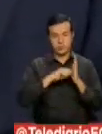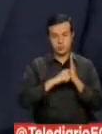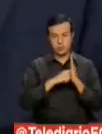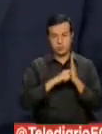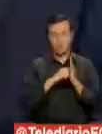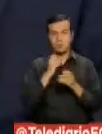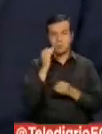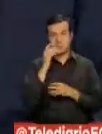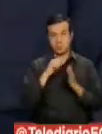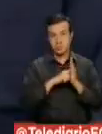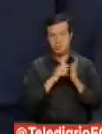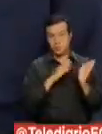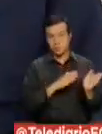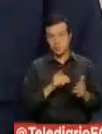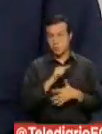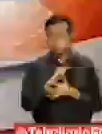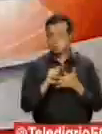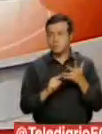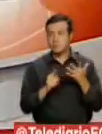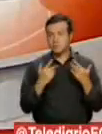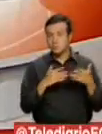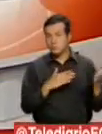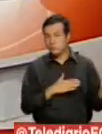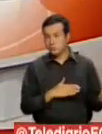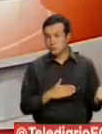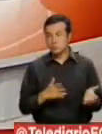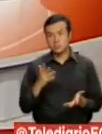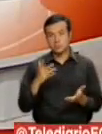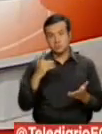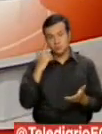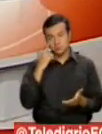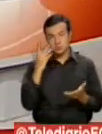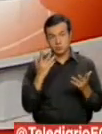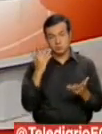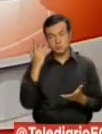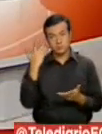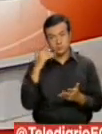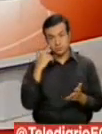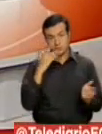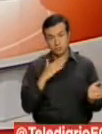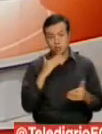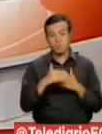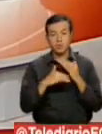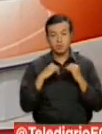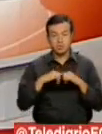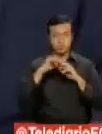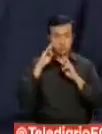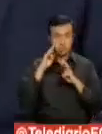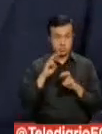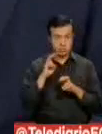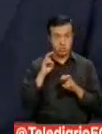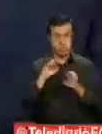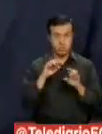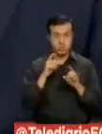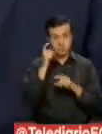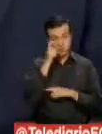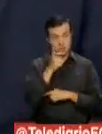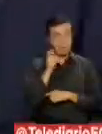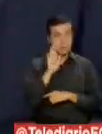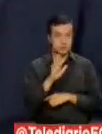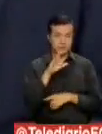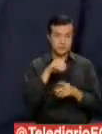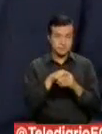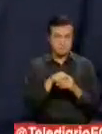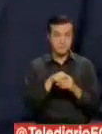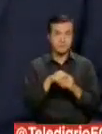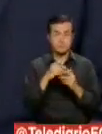que señala una serie de cosas que de todas maneras podrían y deberían dar pie a un proceso de investigación en la Fiscalía y